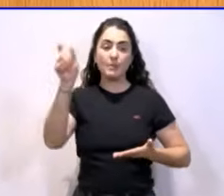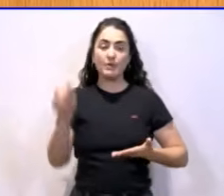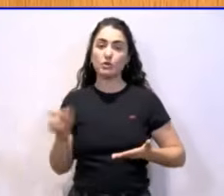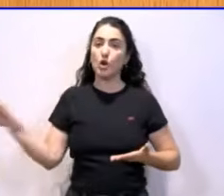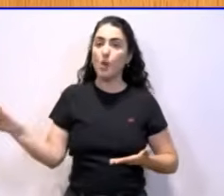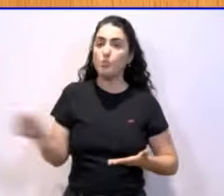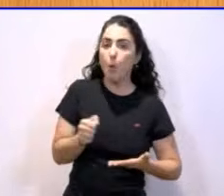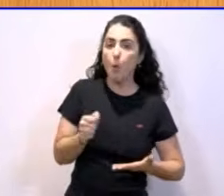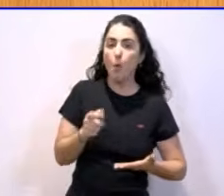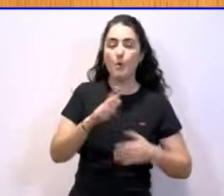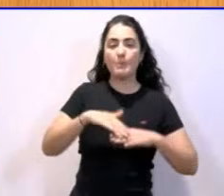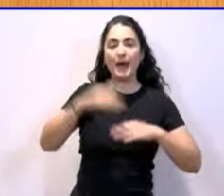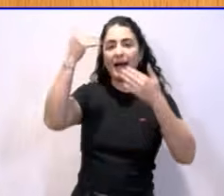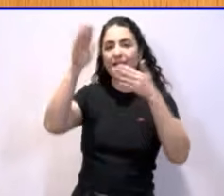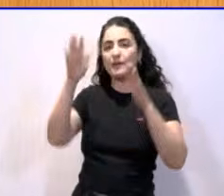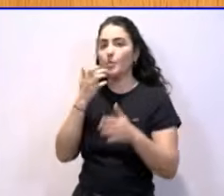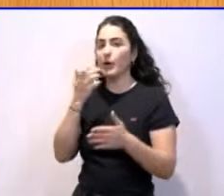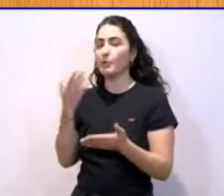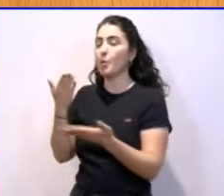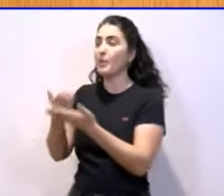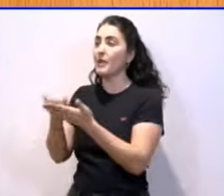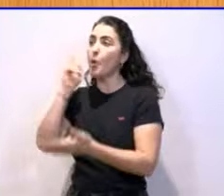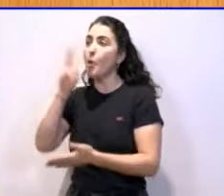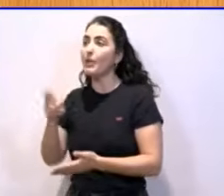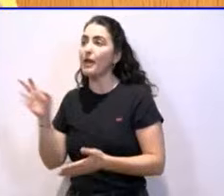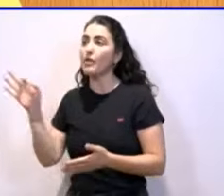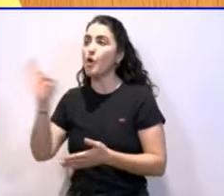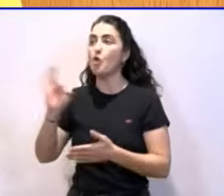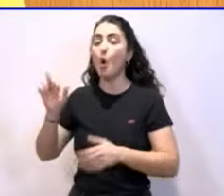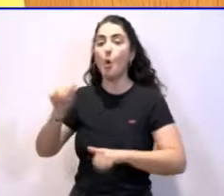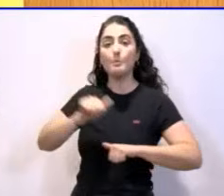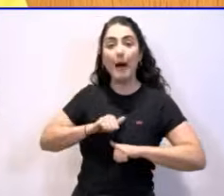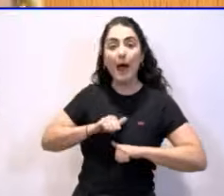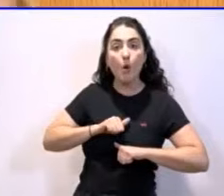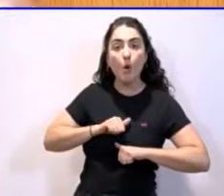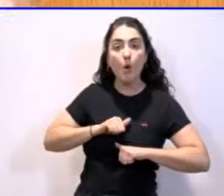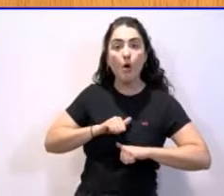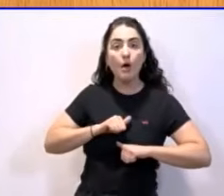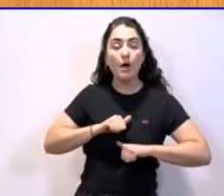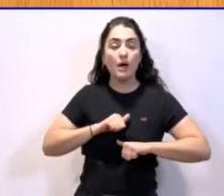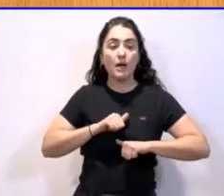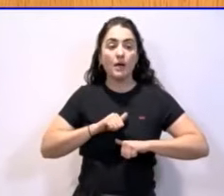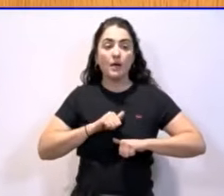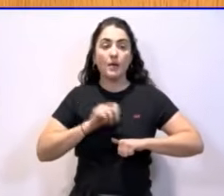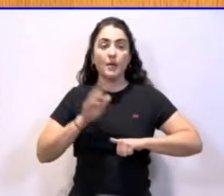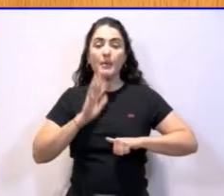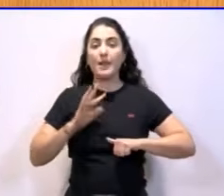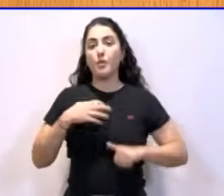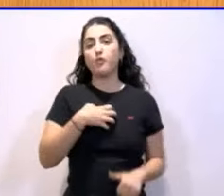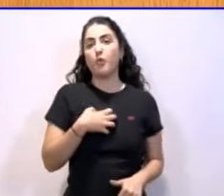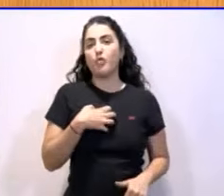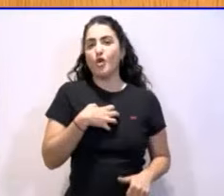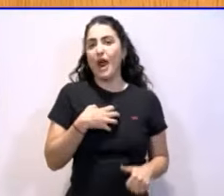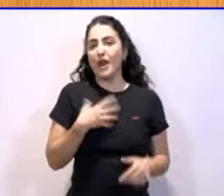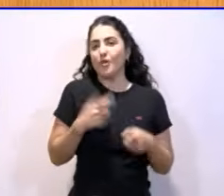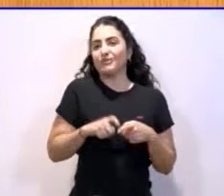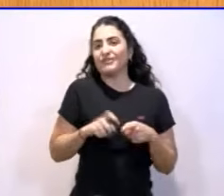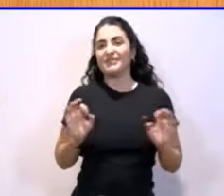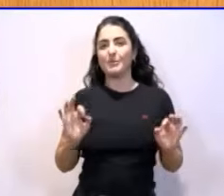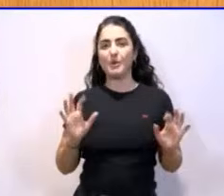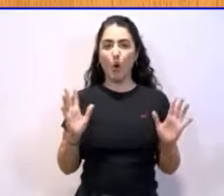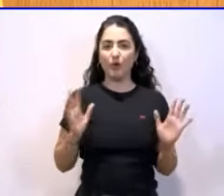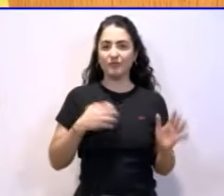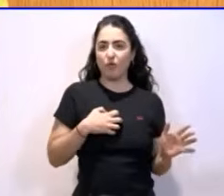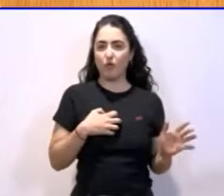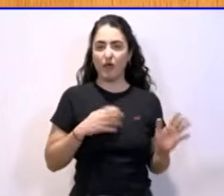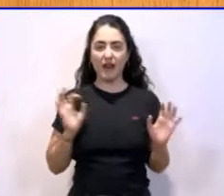atienda cuando queremos pedir la jubilación o cuando queremos pedir el desempleo, aunque sea el más típico funcionario de manguito,